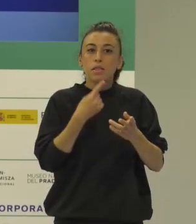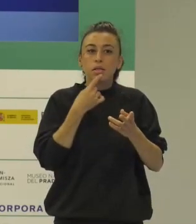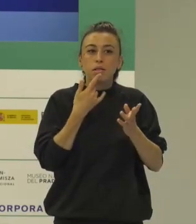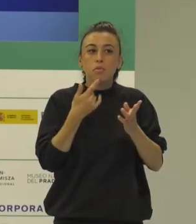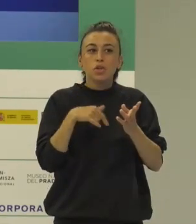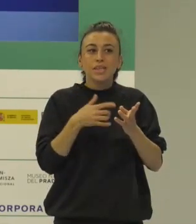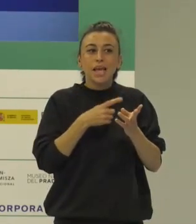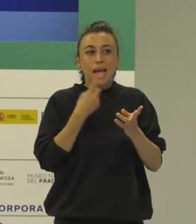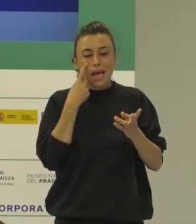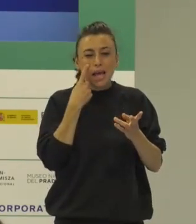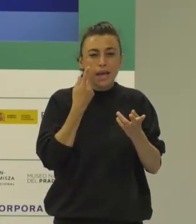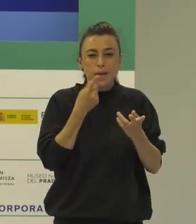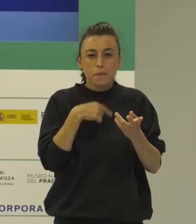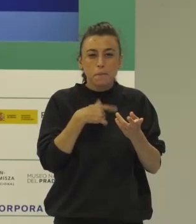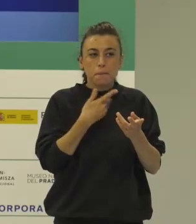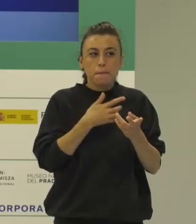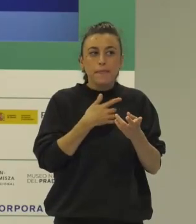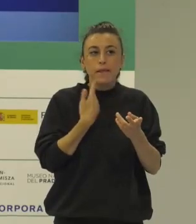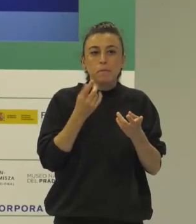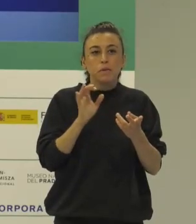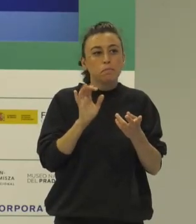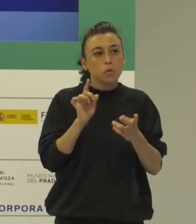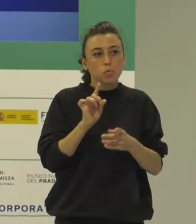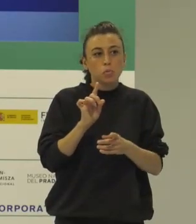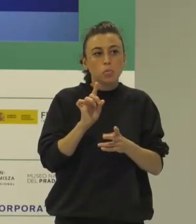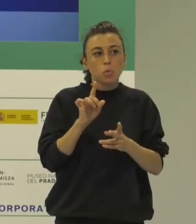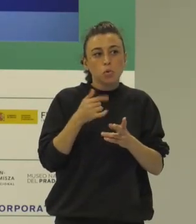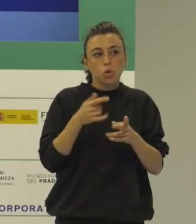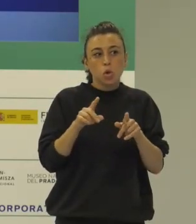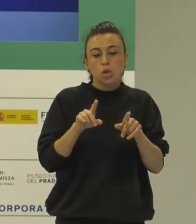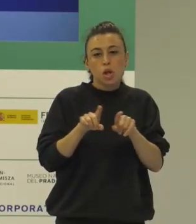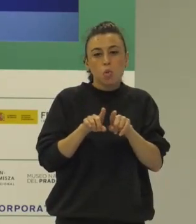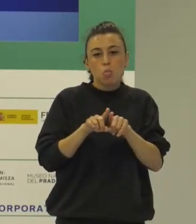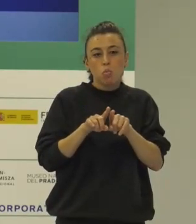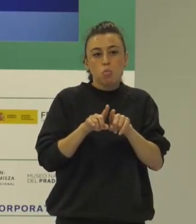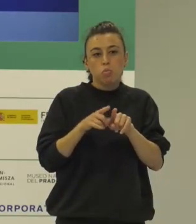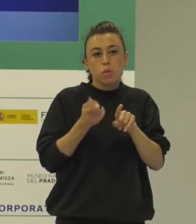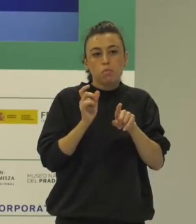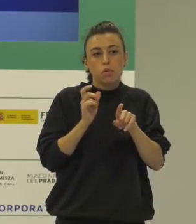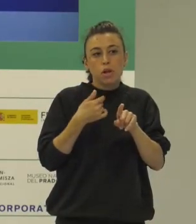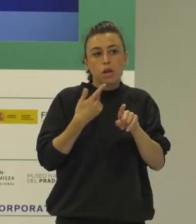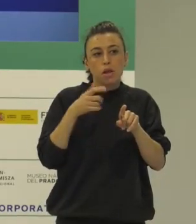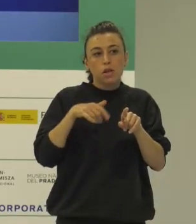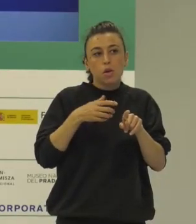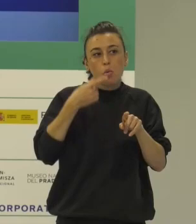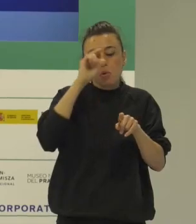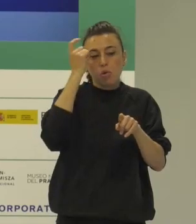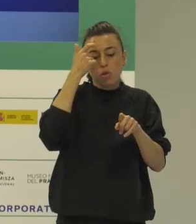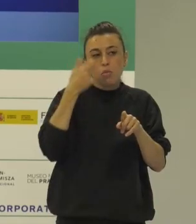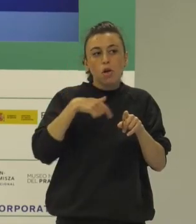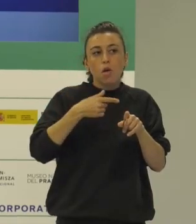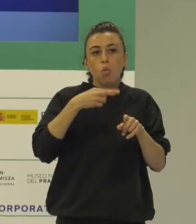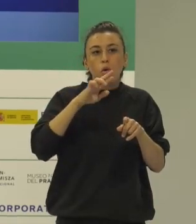contratados, ya sea de las mismas comunidades o personas civiles, que estábamos siendo fotografiados y varios de nuestros